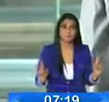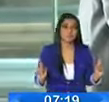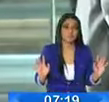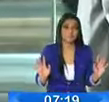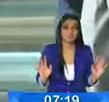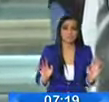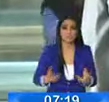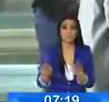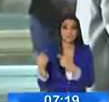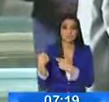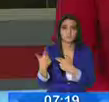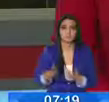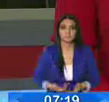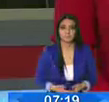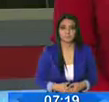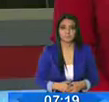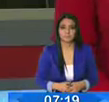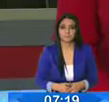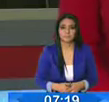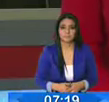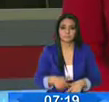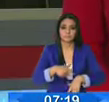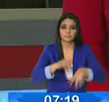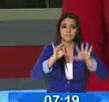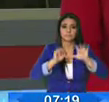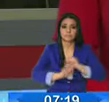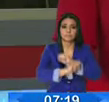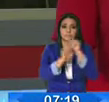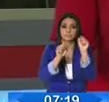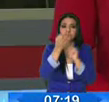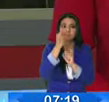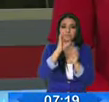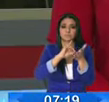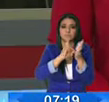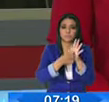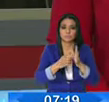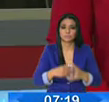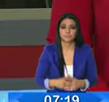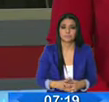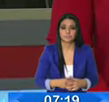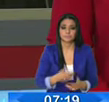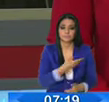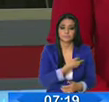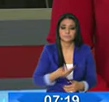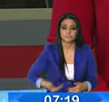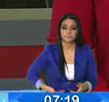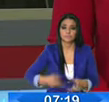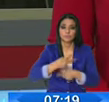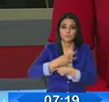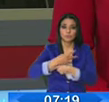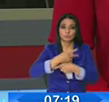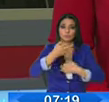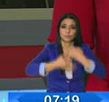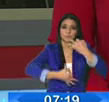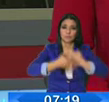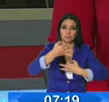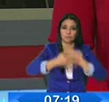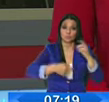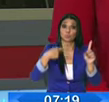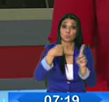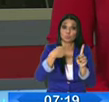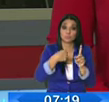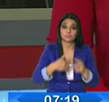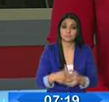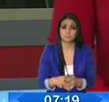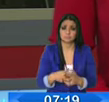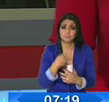héctor romero 7 de la mañana con 19 minutos el presidente del consejo de la judicatura gustavo jahlk e aseguró